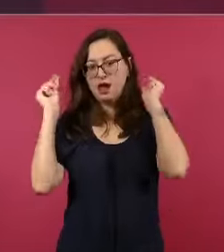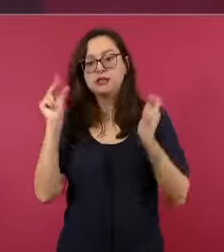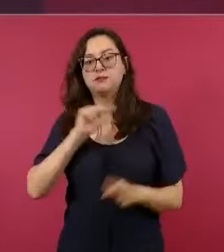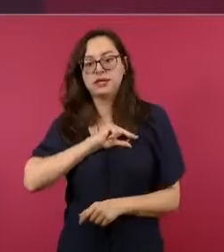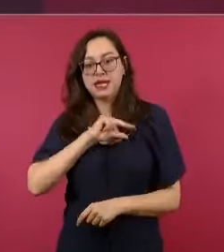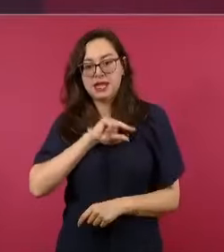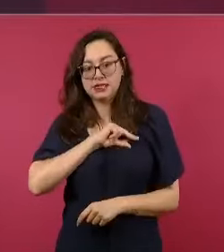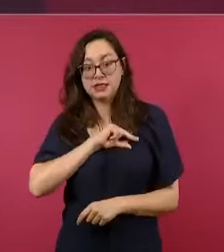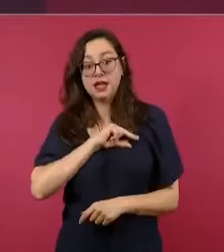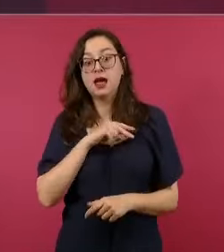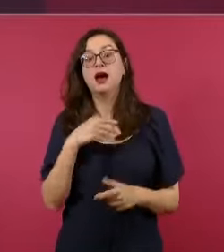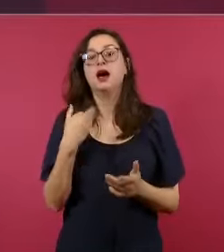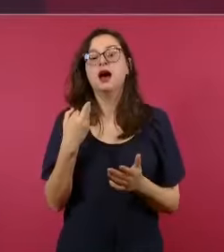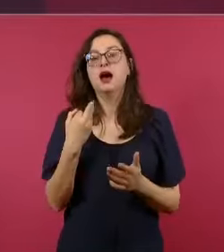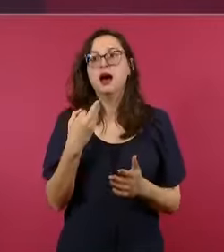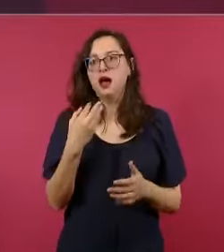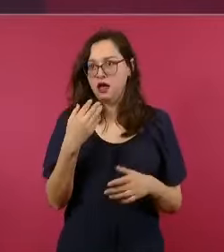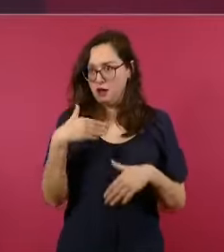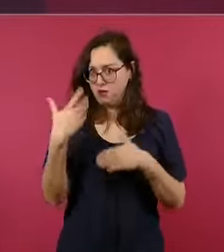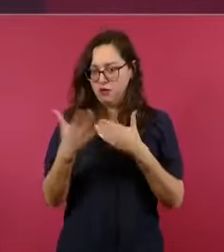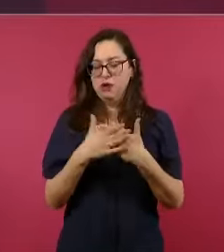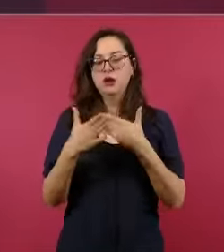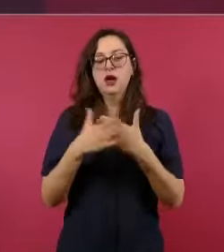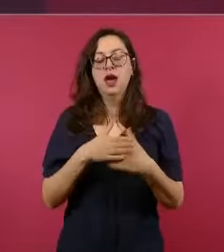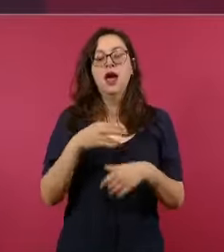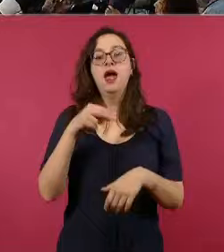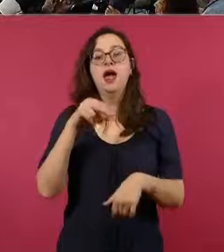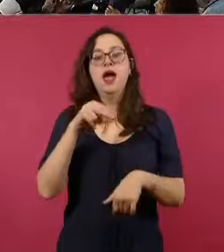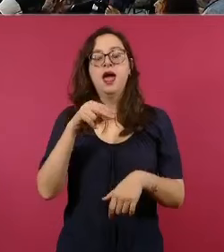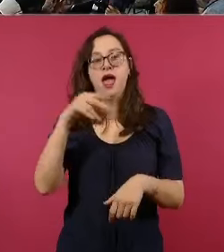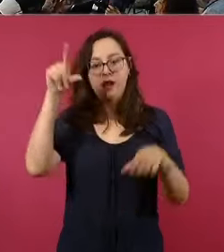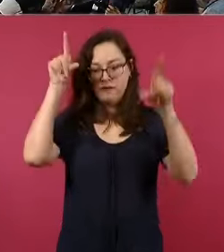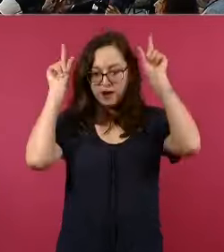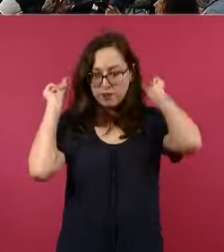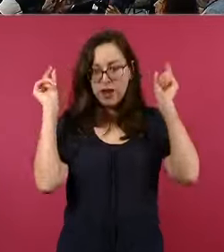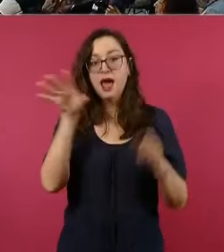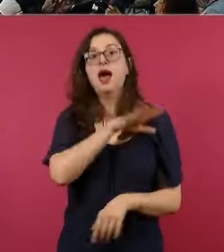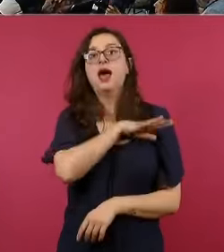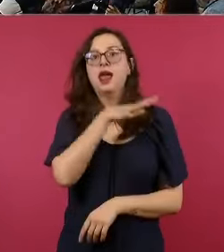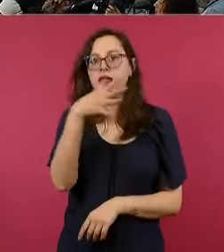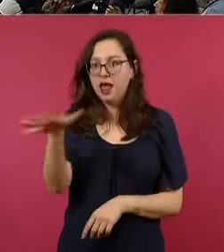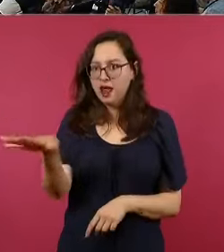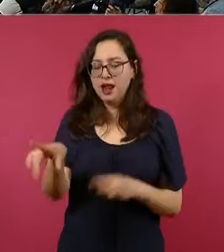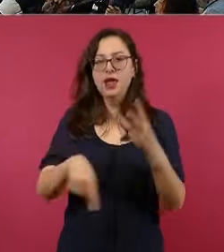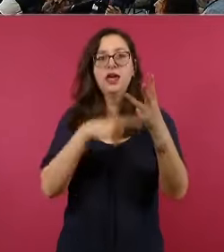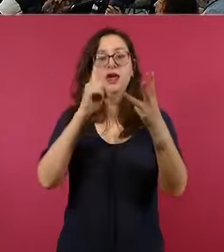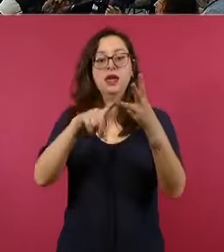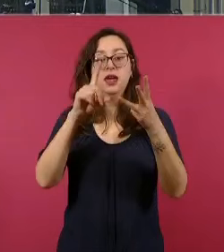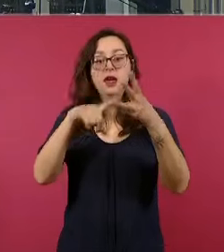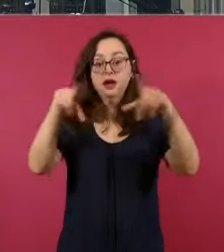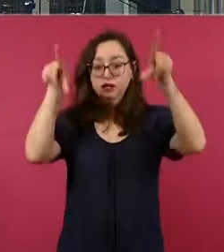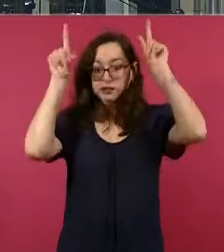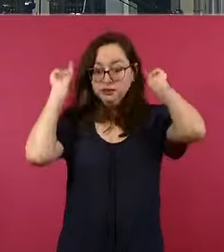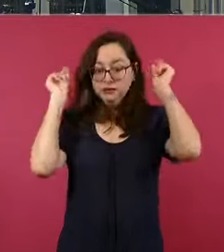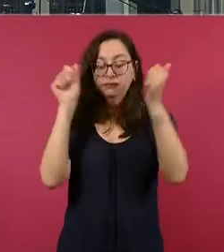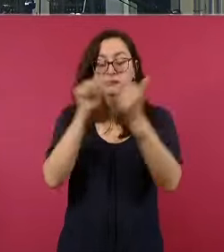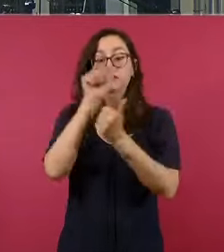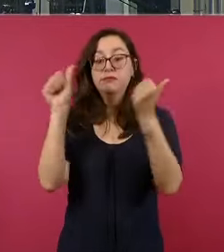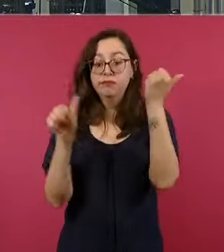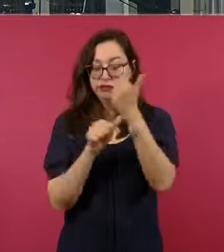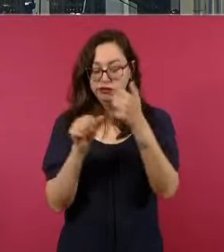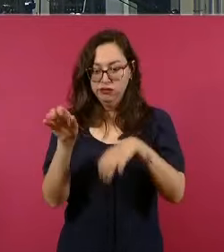abriremos la enfermera general y auxiliar de enfermería también para el primer nivel de atención